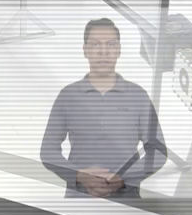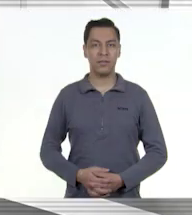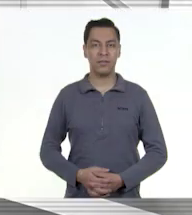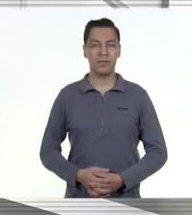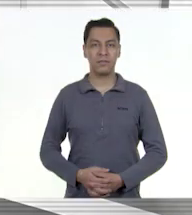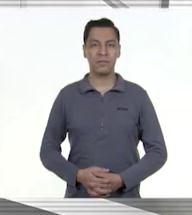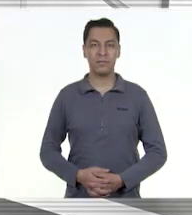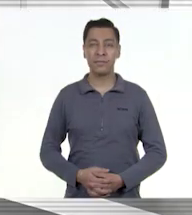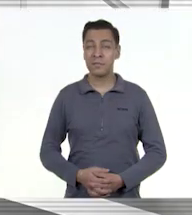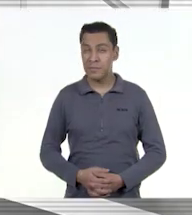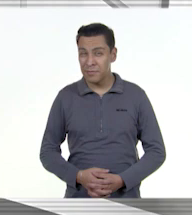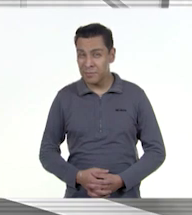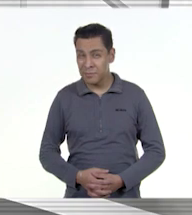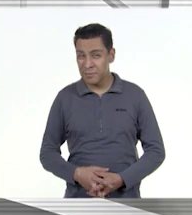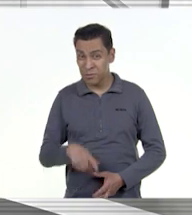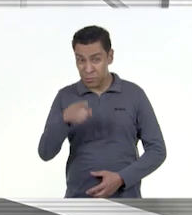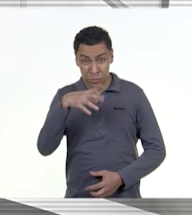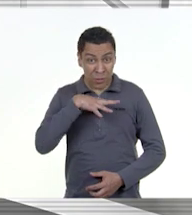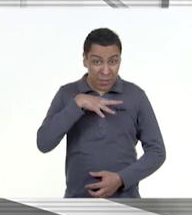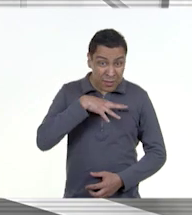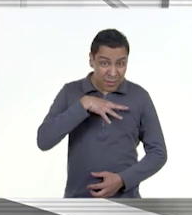¿Eri? ¿Estás ahí?